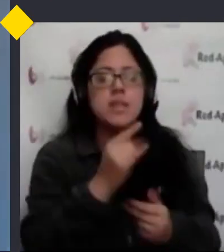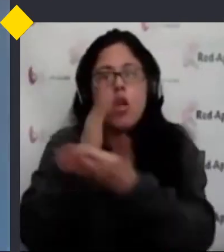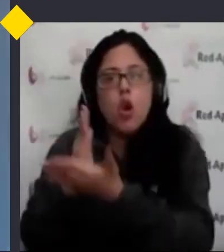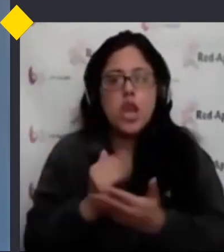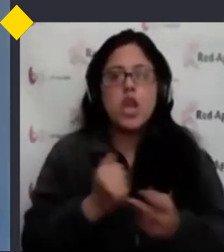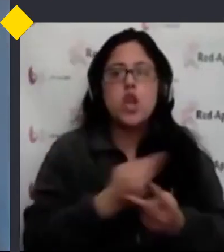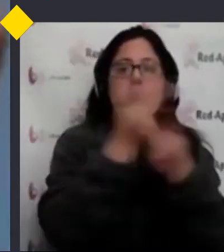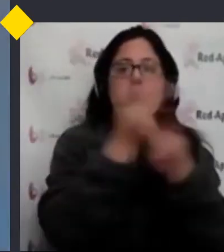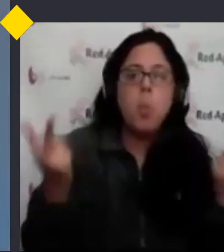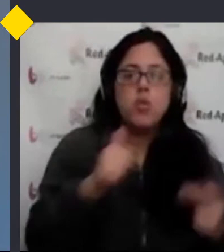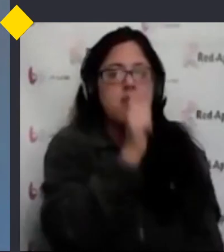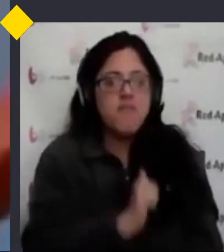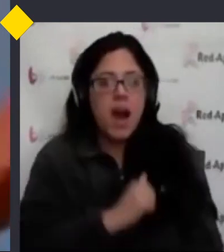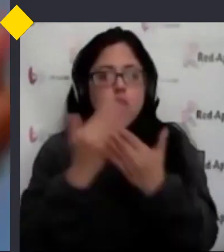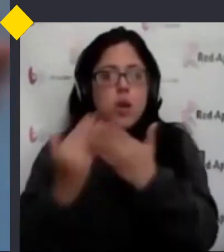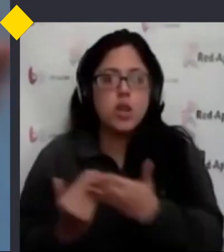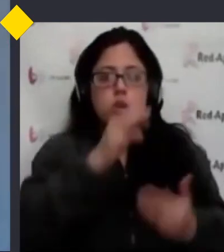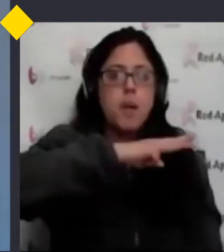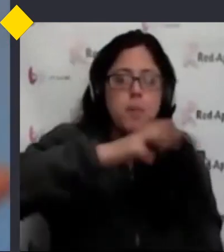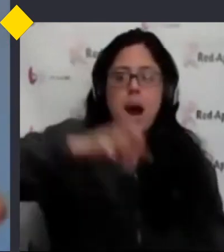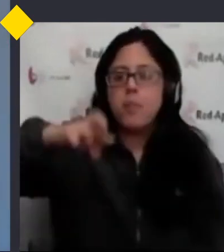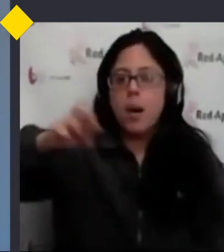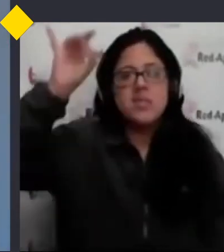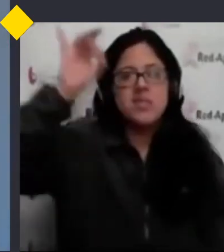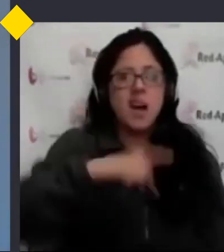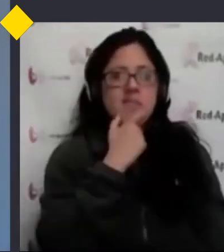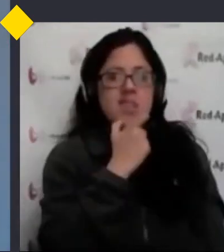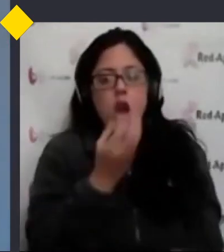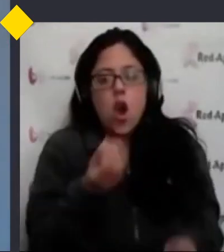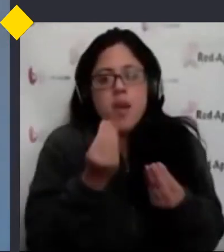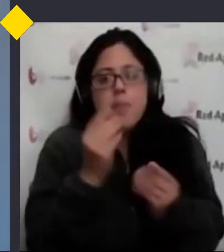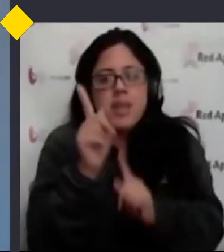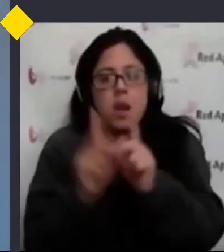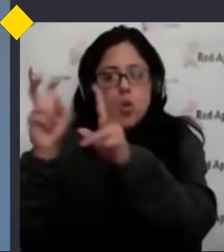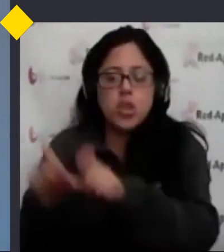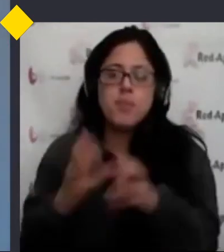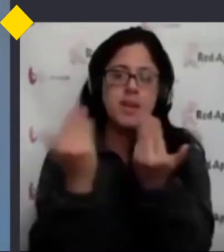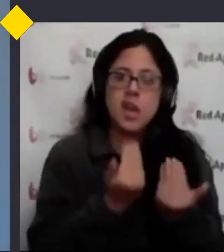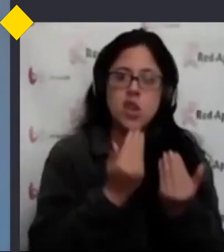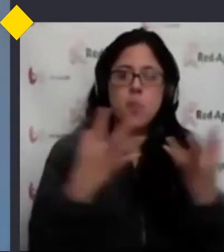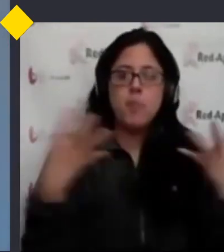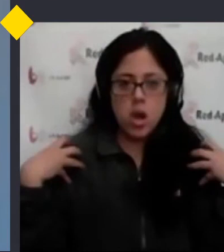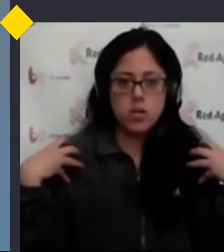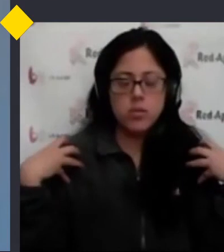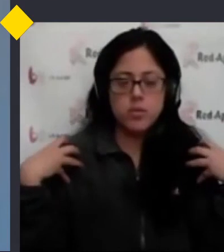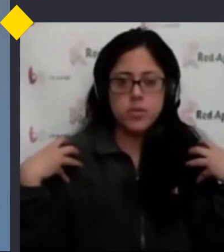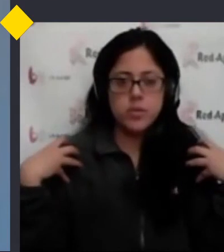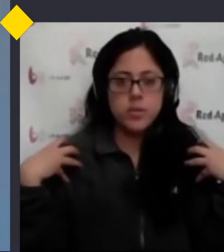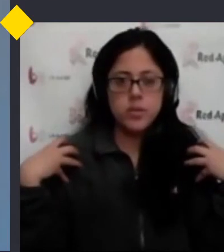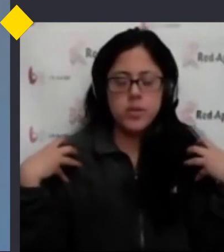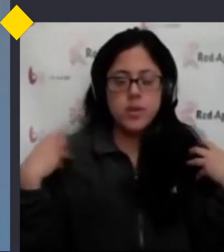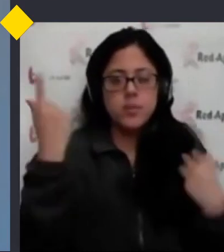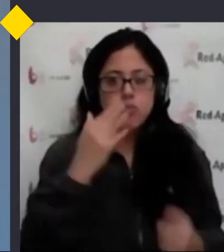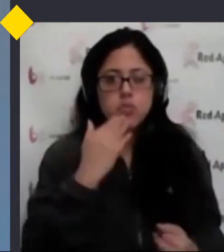madres, y así distintas, de si sabe inglés o no, obviamente hay cosas estructurales que son necesarias para un cargo, como dice Denise, pero también revisarnos no